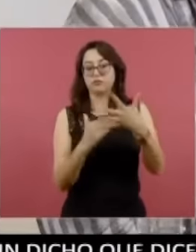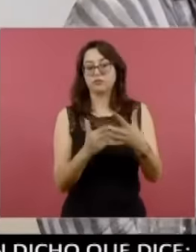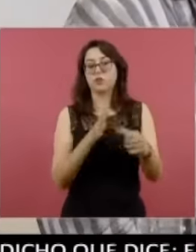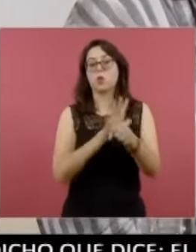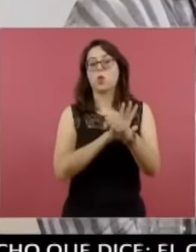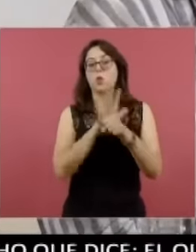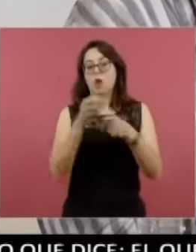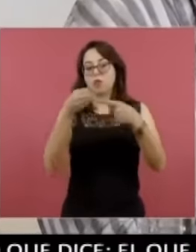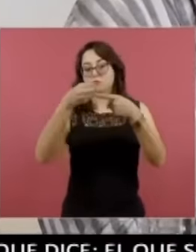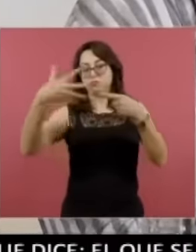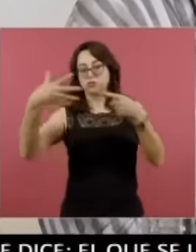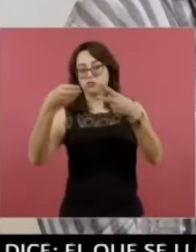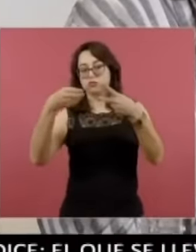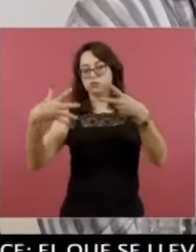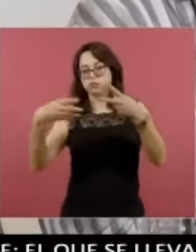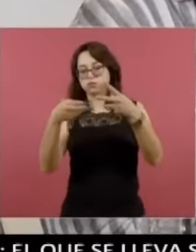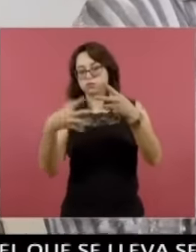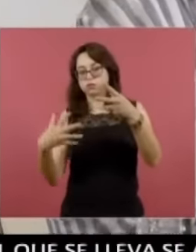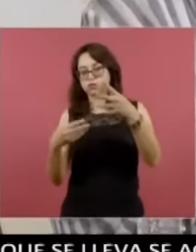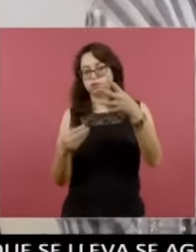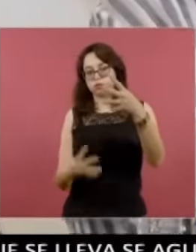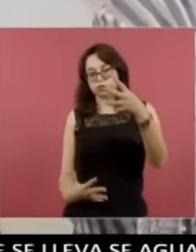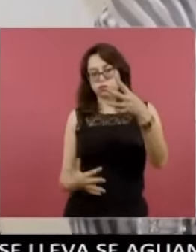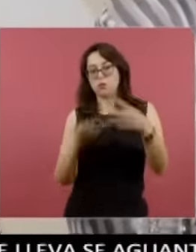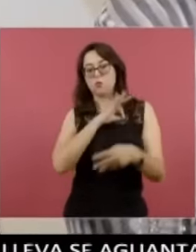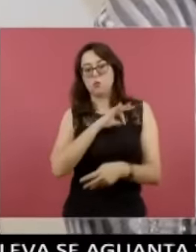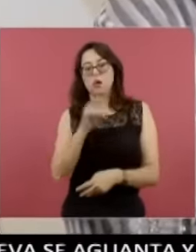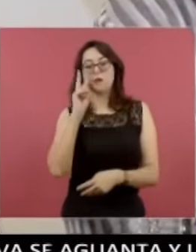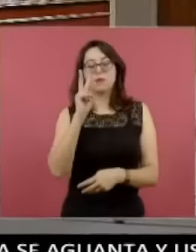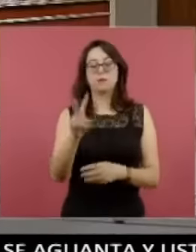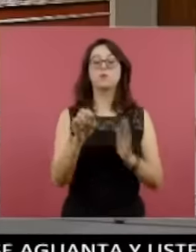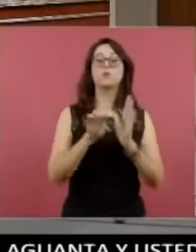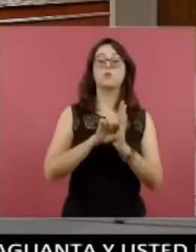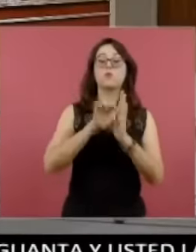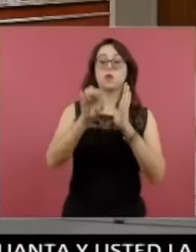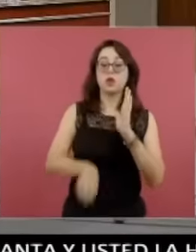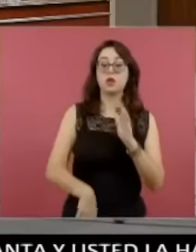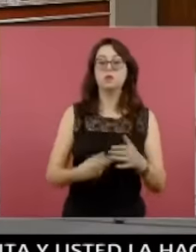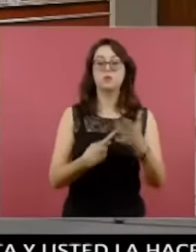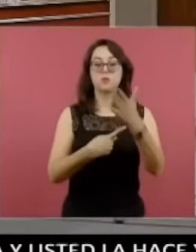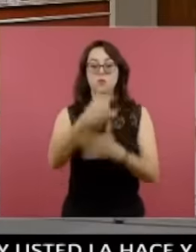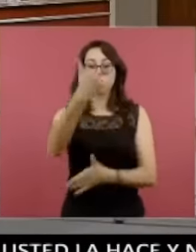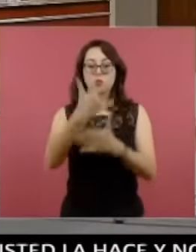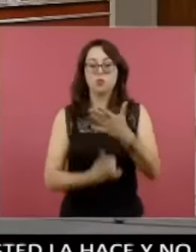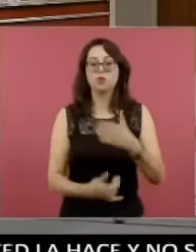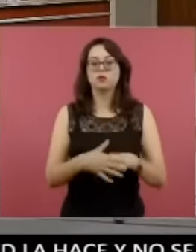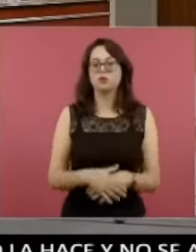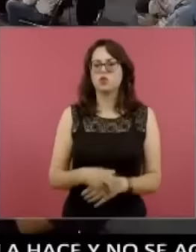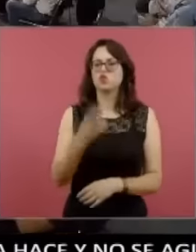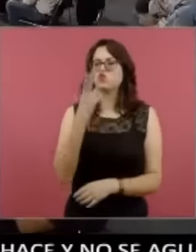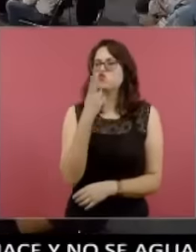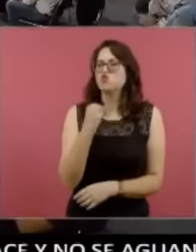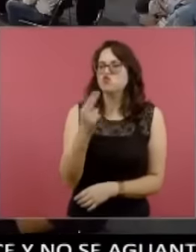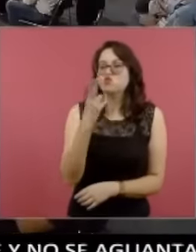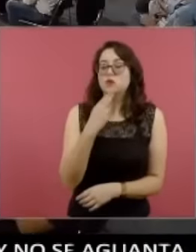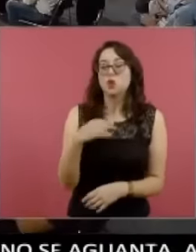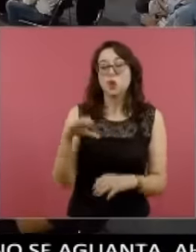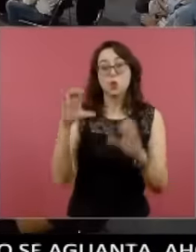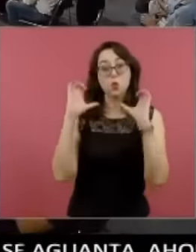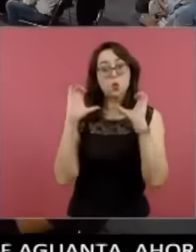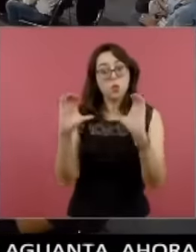que han estado al frente de grupos de primero de primaria explicaron algunos de los contenidos de estos siete libros